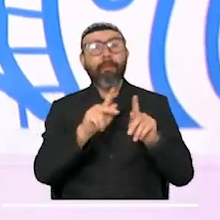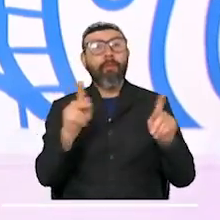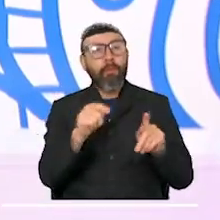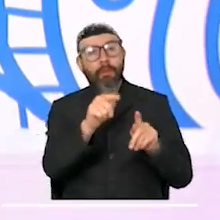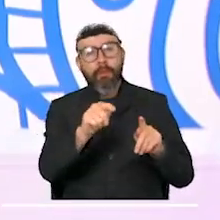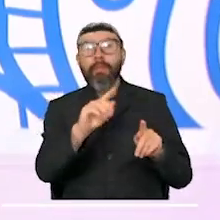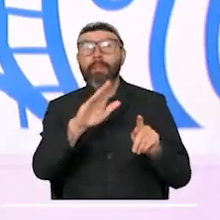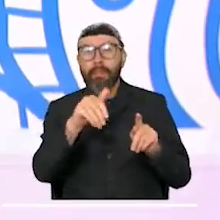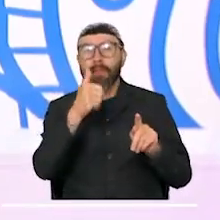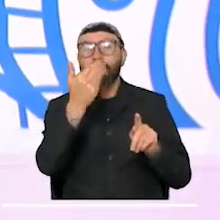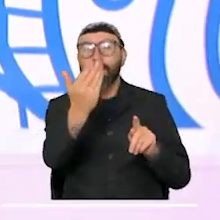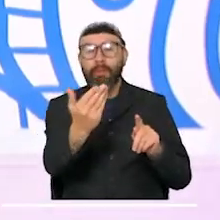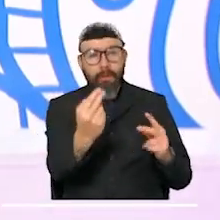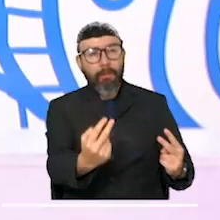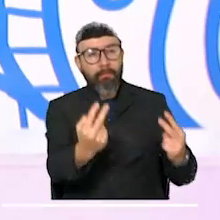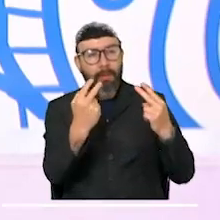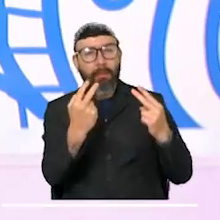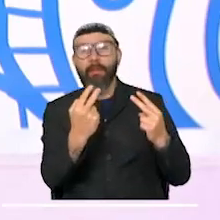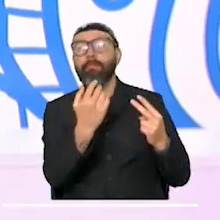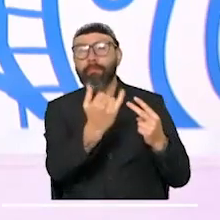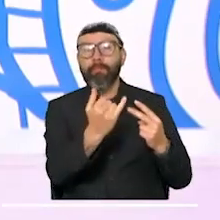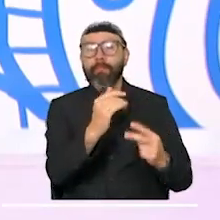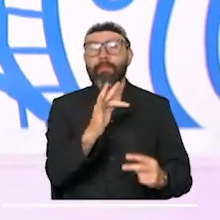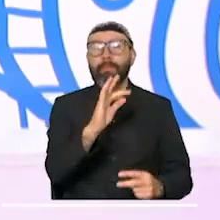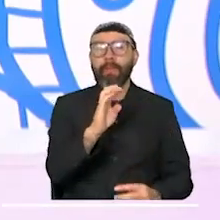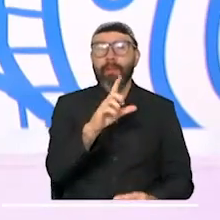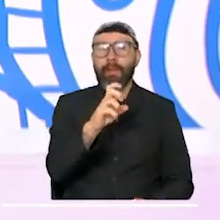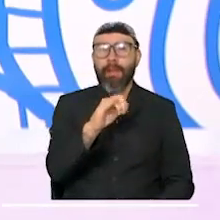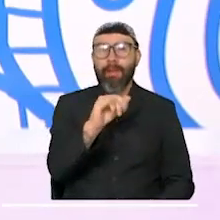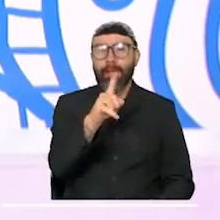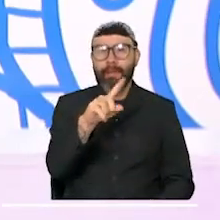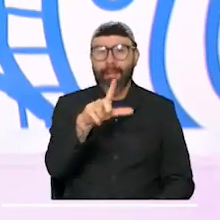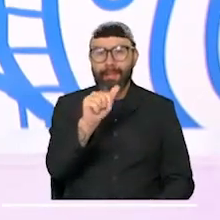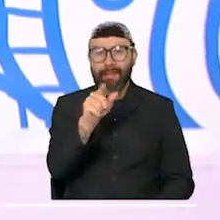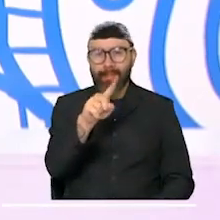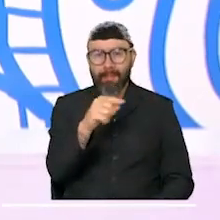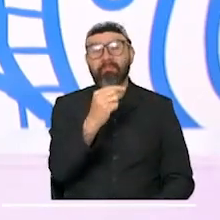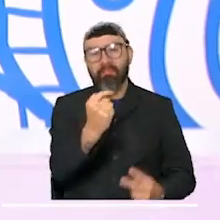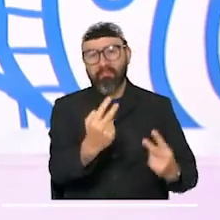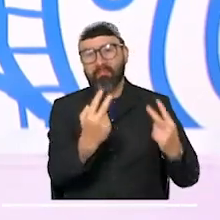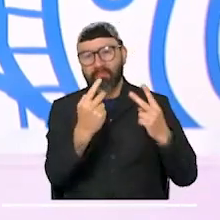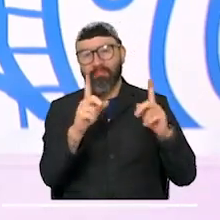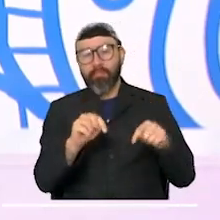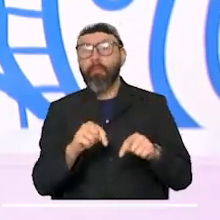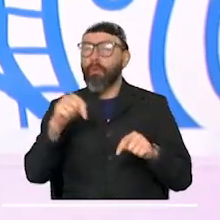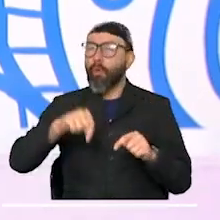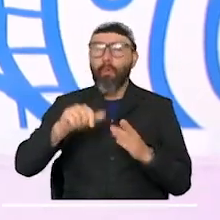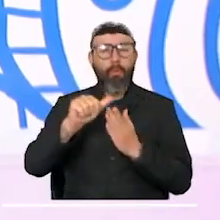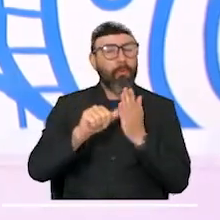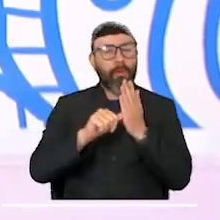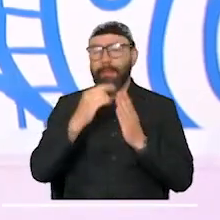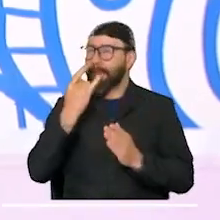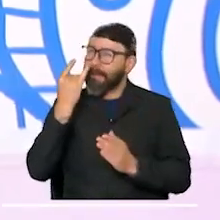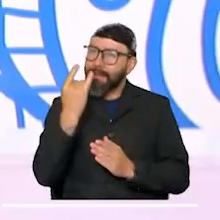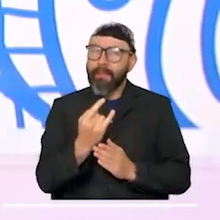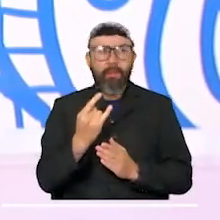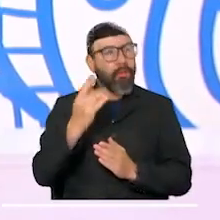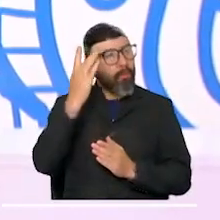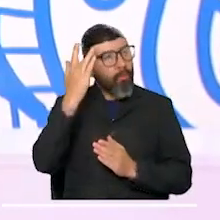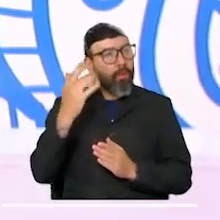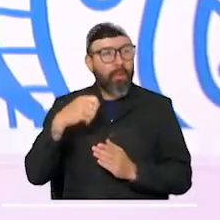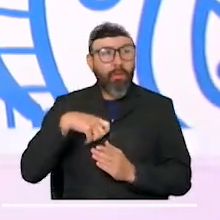más tardecito en tele Isla hoy va a ser un programa bien interesante porque tenemos mucha